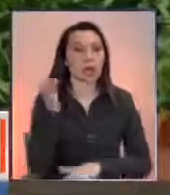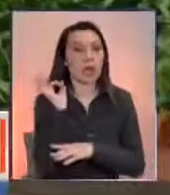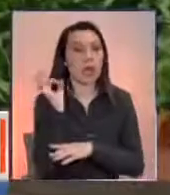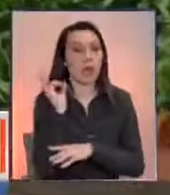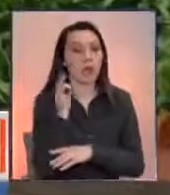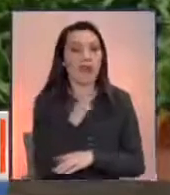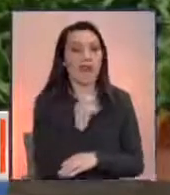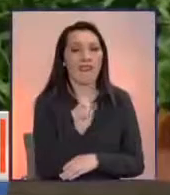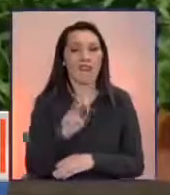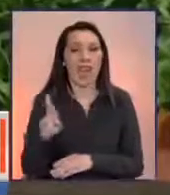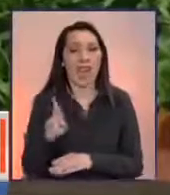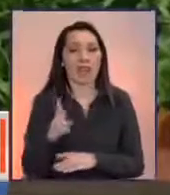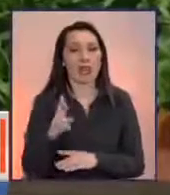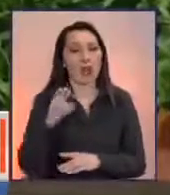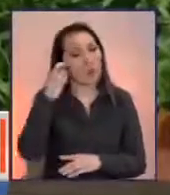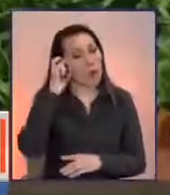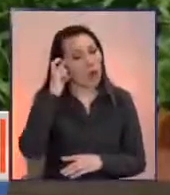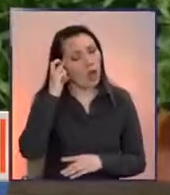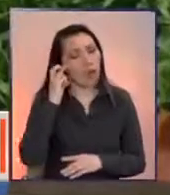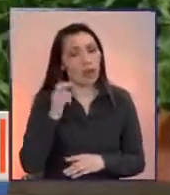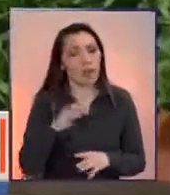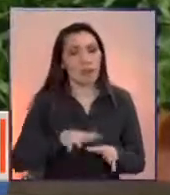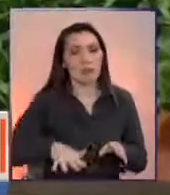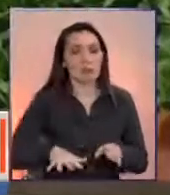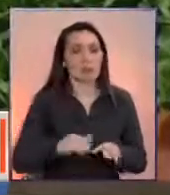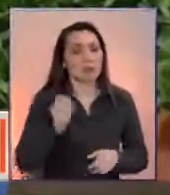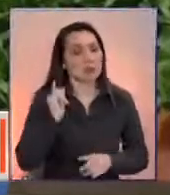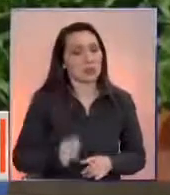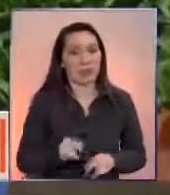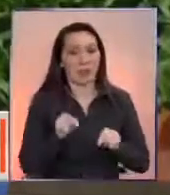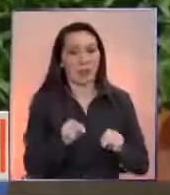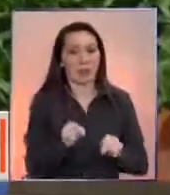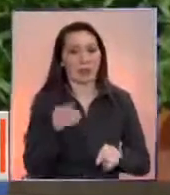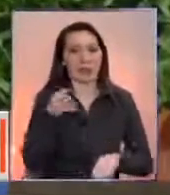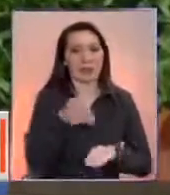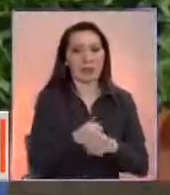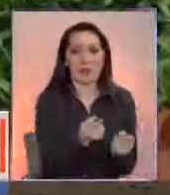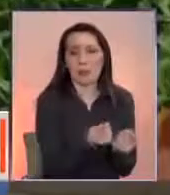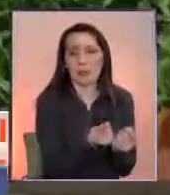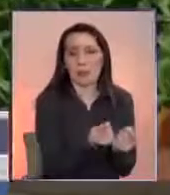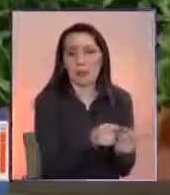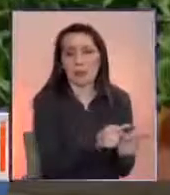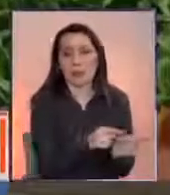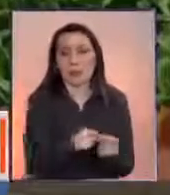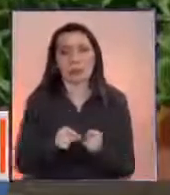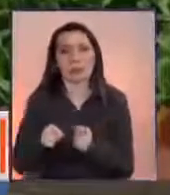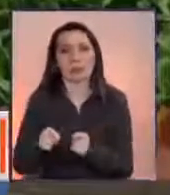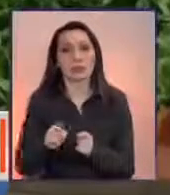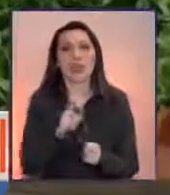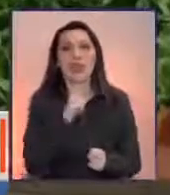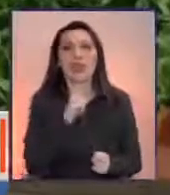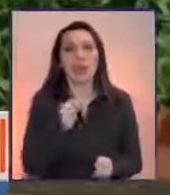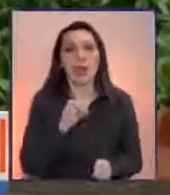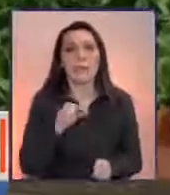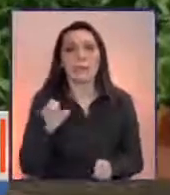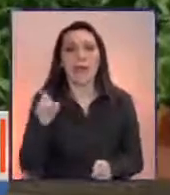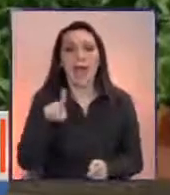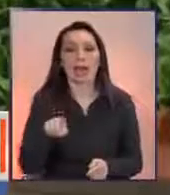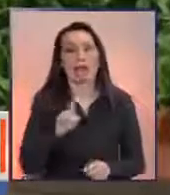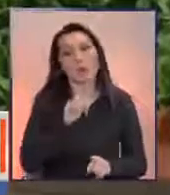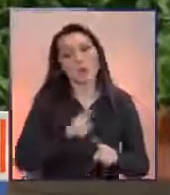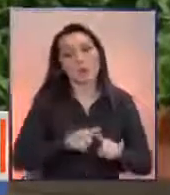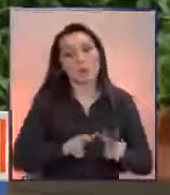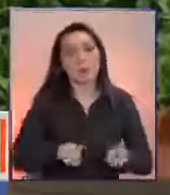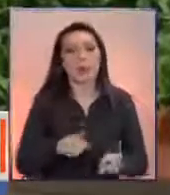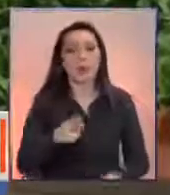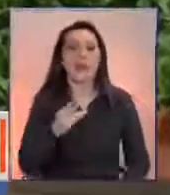en bares, en Providencia hay un par de bares donde siempre nos reunimos porque se parece bastante tapeas, ¿no? Te tomas algo poquito, un vino